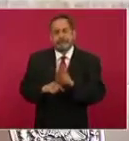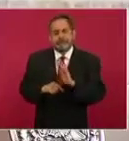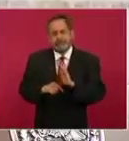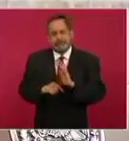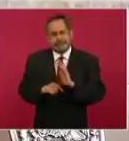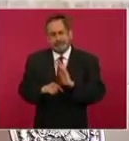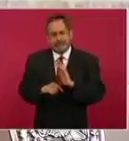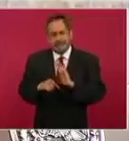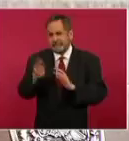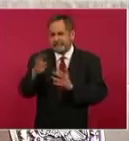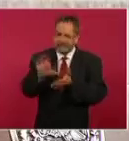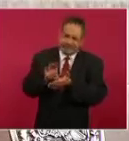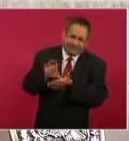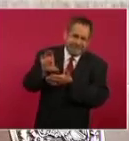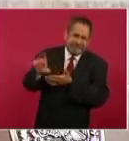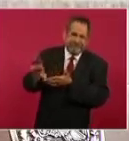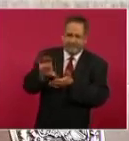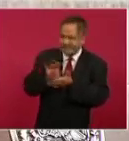muchísimo dinero